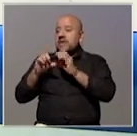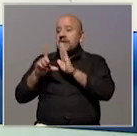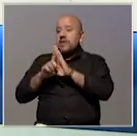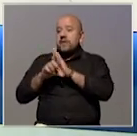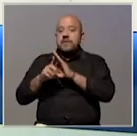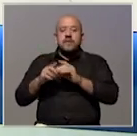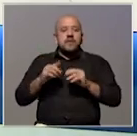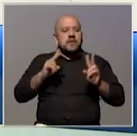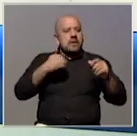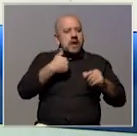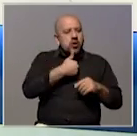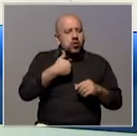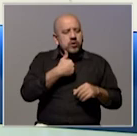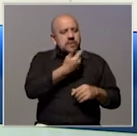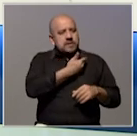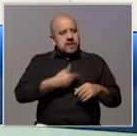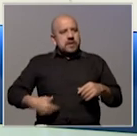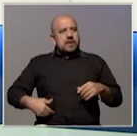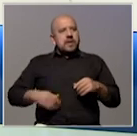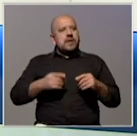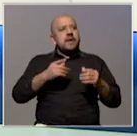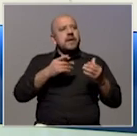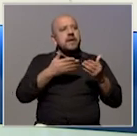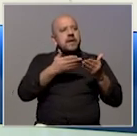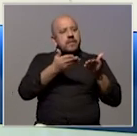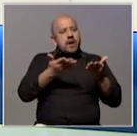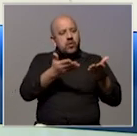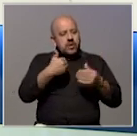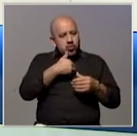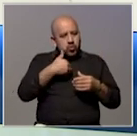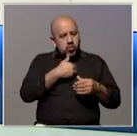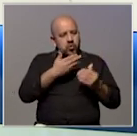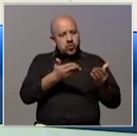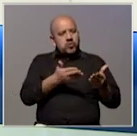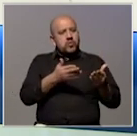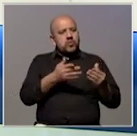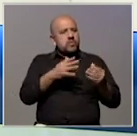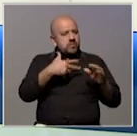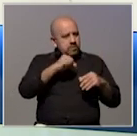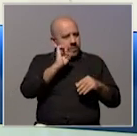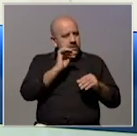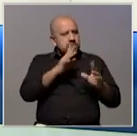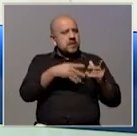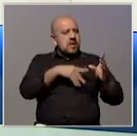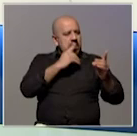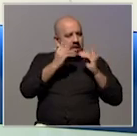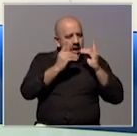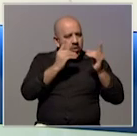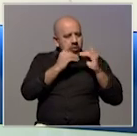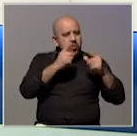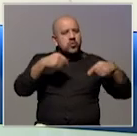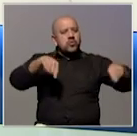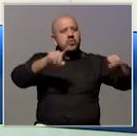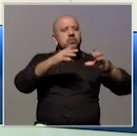volviendo al rol de presidenta ocupar el lugar que ocupas ahora te exige más en términos de tener un buen diálogo llegada con las